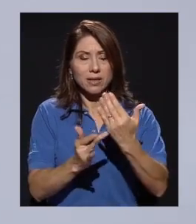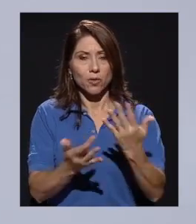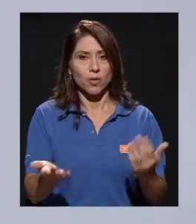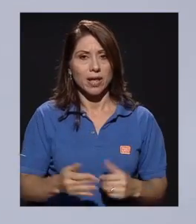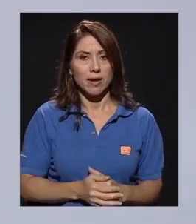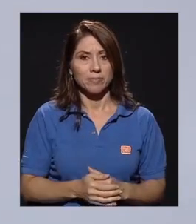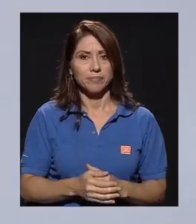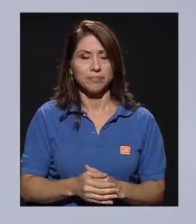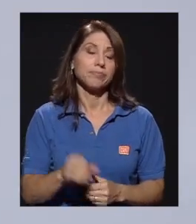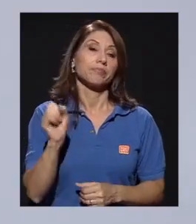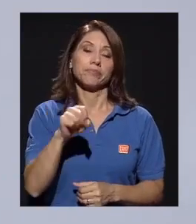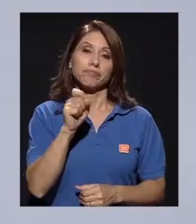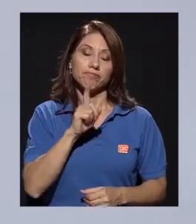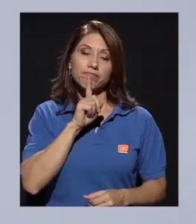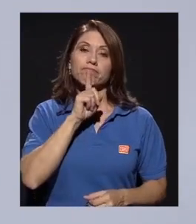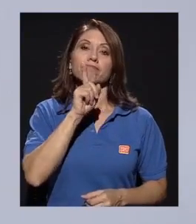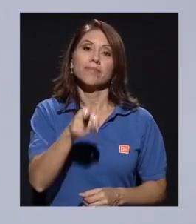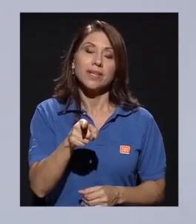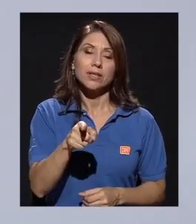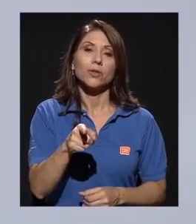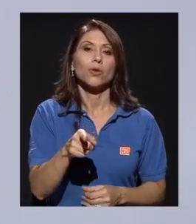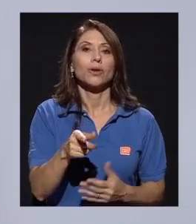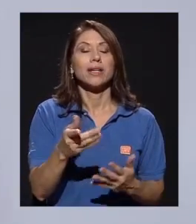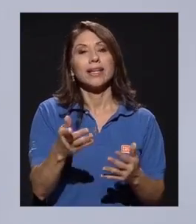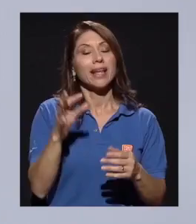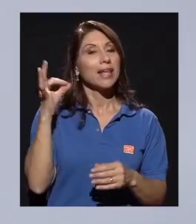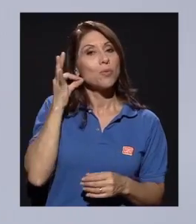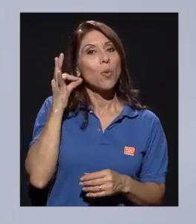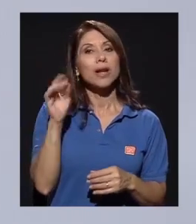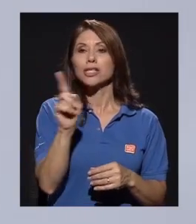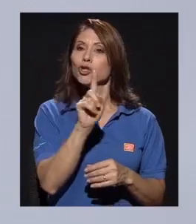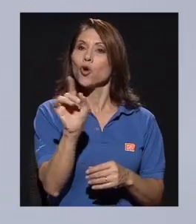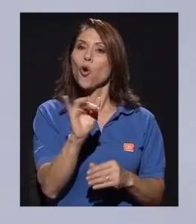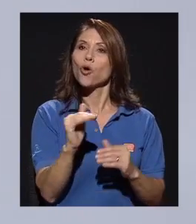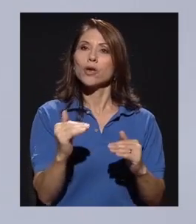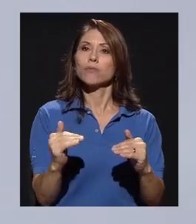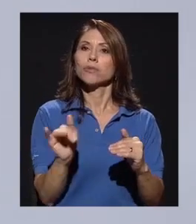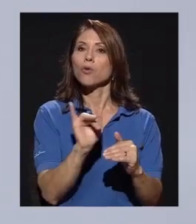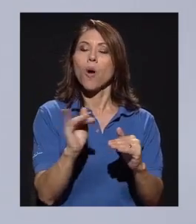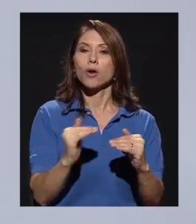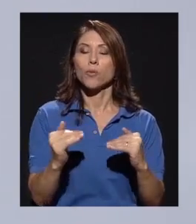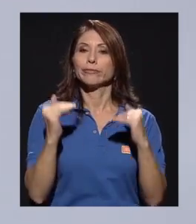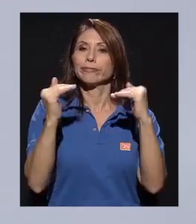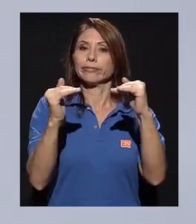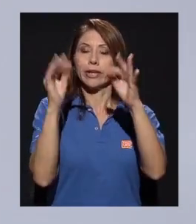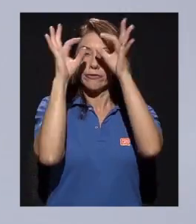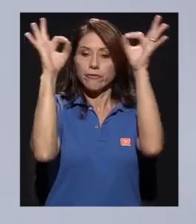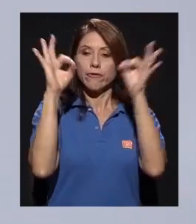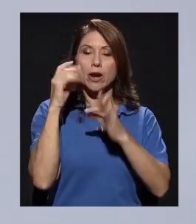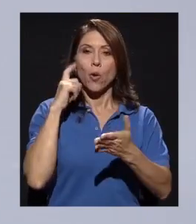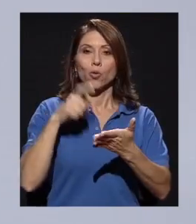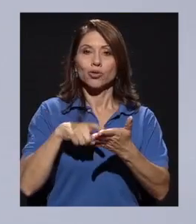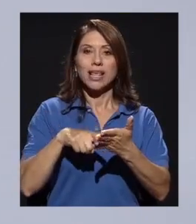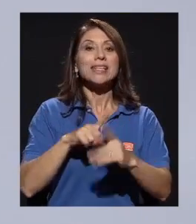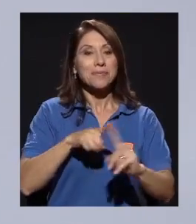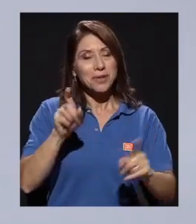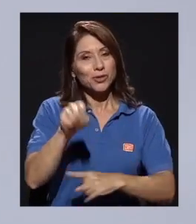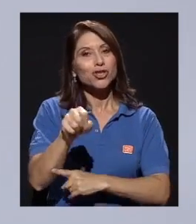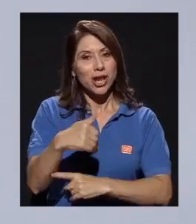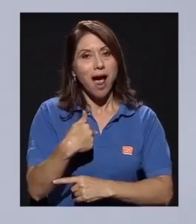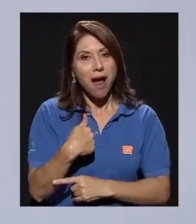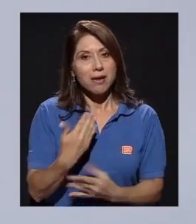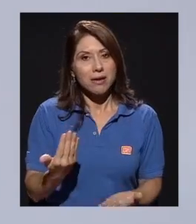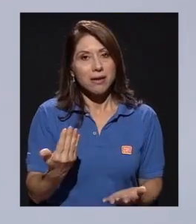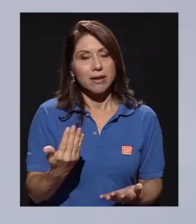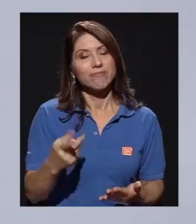tecnología sí es cierto que son las menos reconocidas pero sí las hay eh eventualmente Lamentablemente en